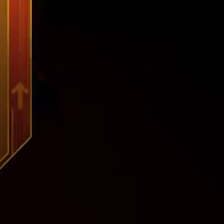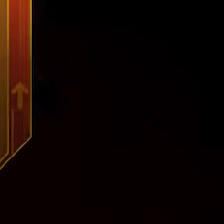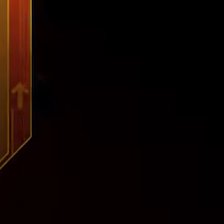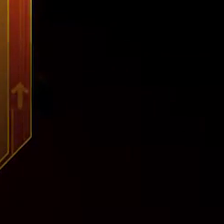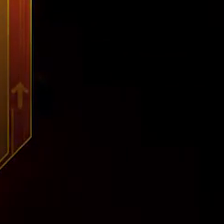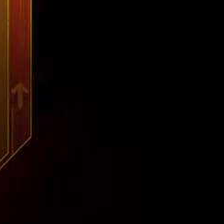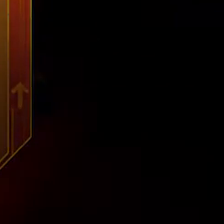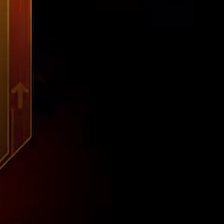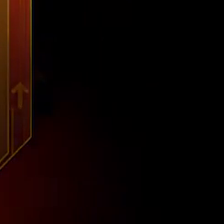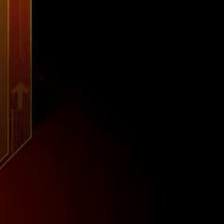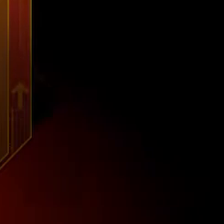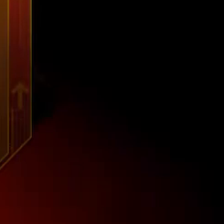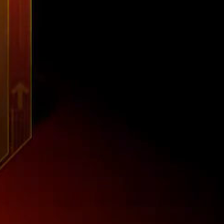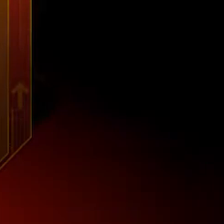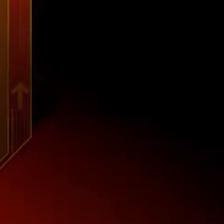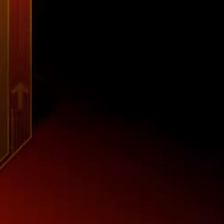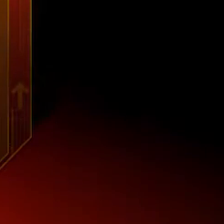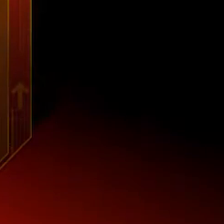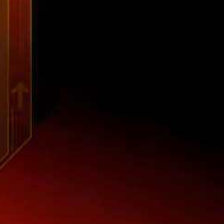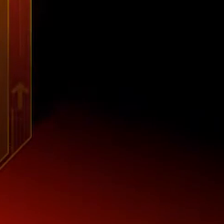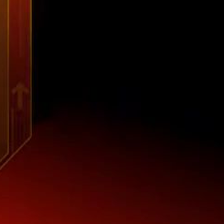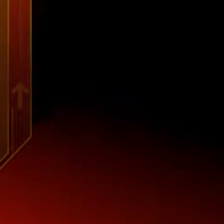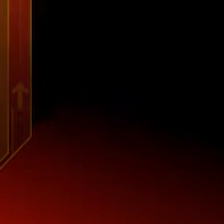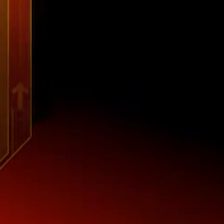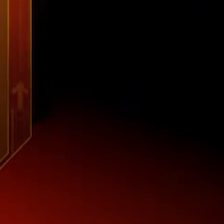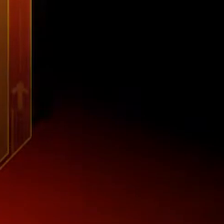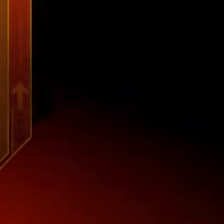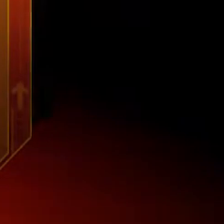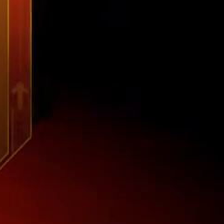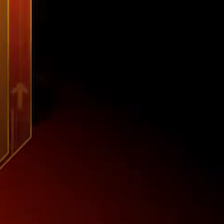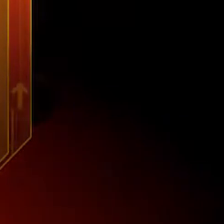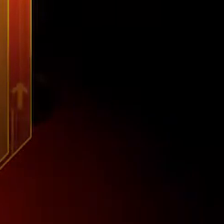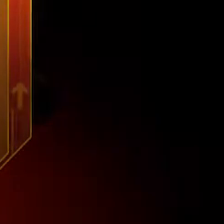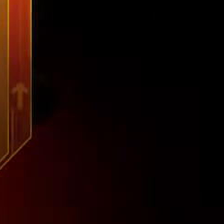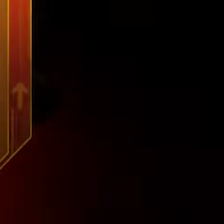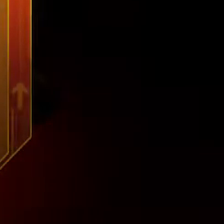Indicadores económicos en Telecafé Noticias. El dólar se paga en Colombia